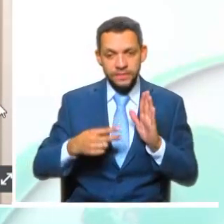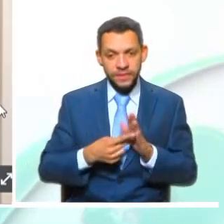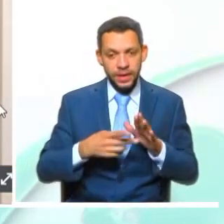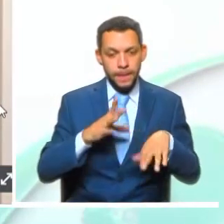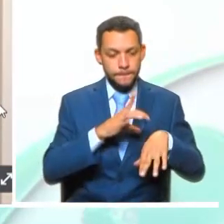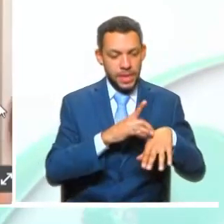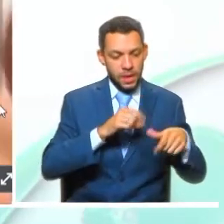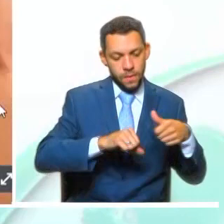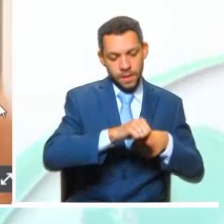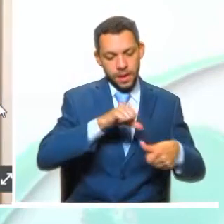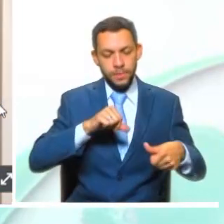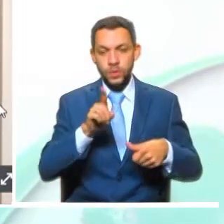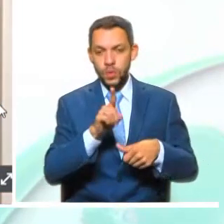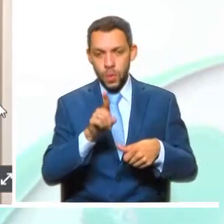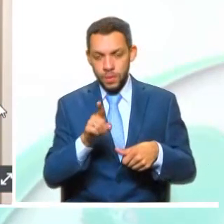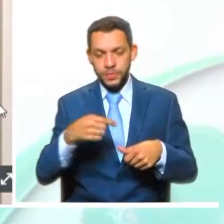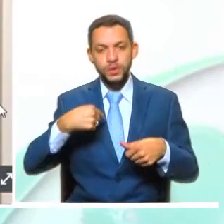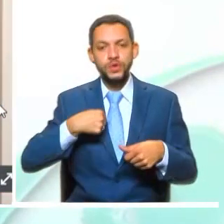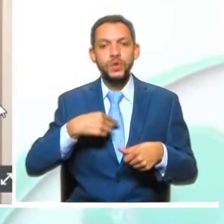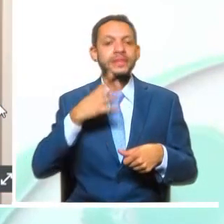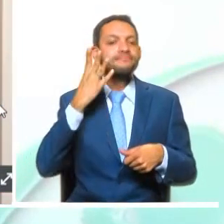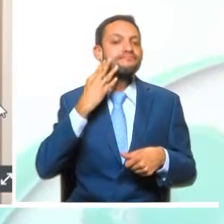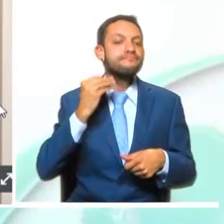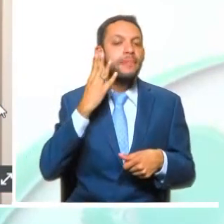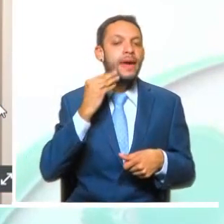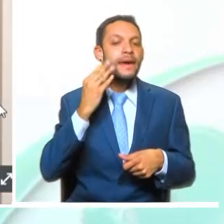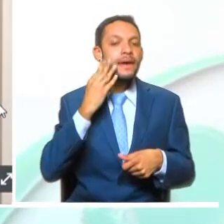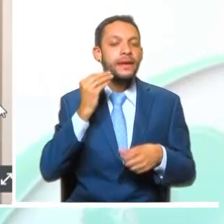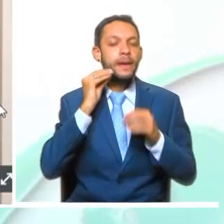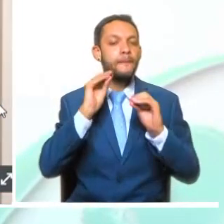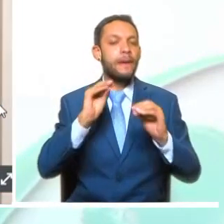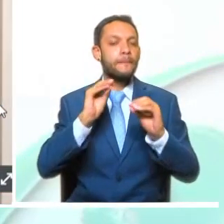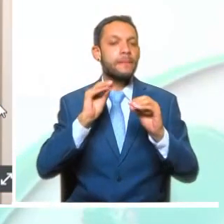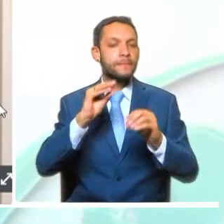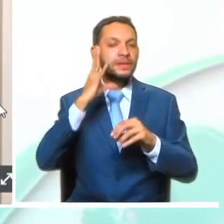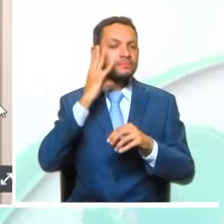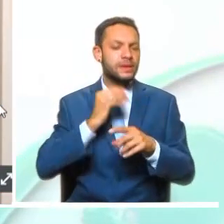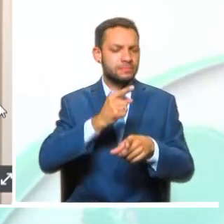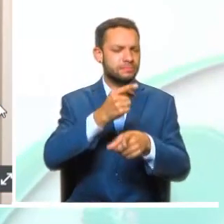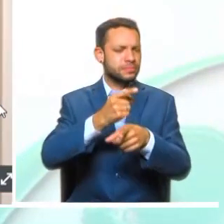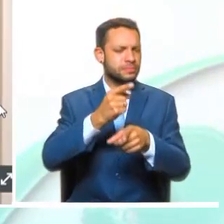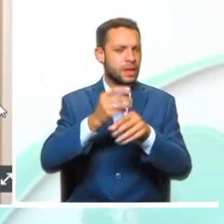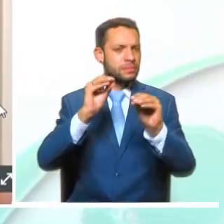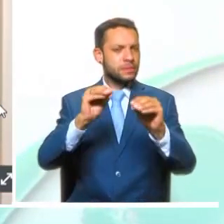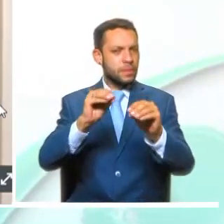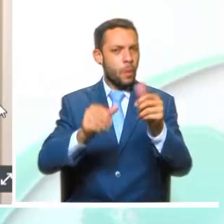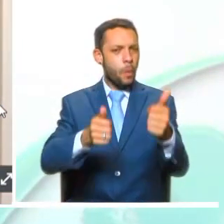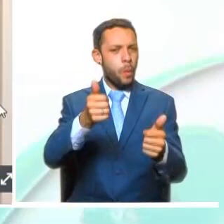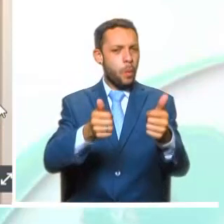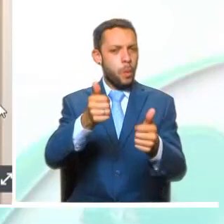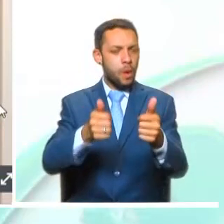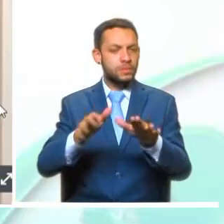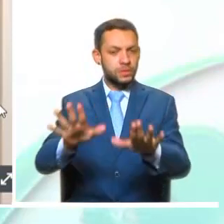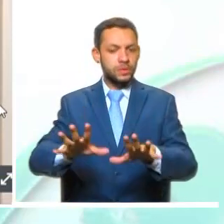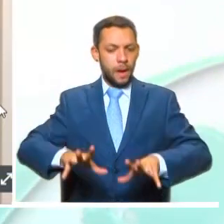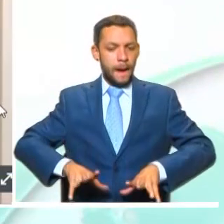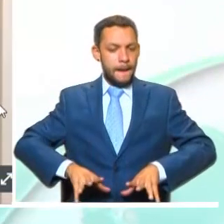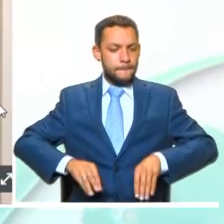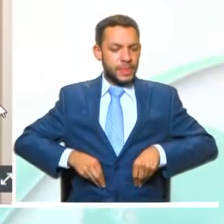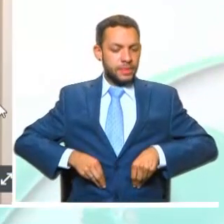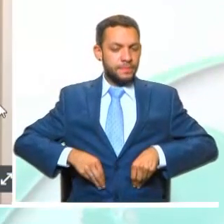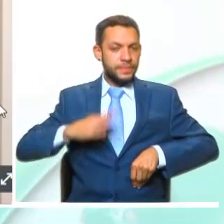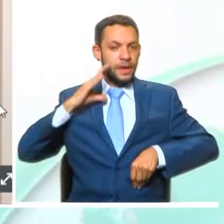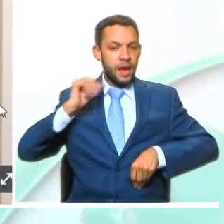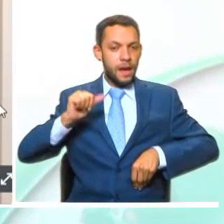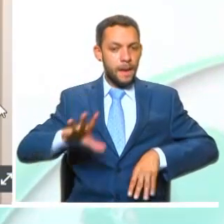pero le voy a contar lo que me ha enseñado la experiencia médica y la fórmula que les voy a decir a continuación para la menopausia no